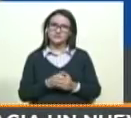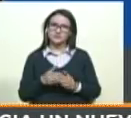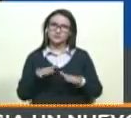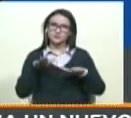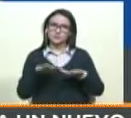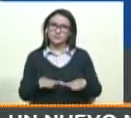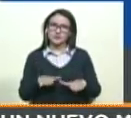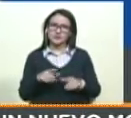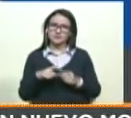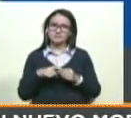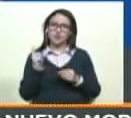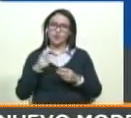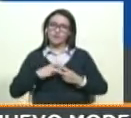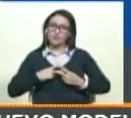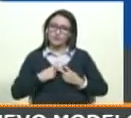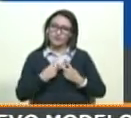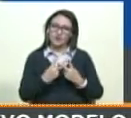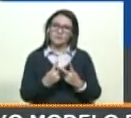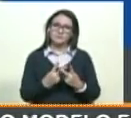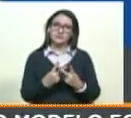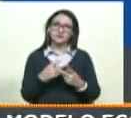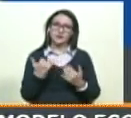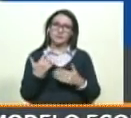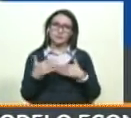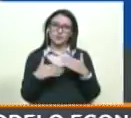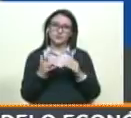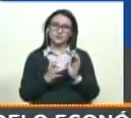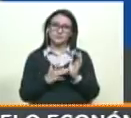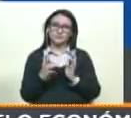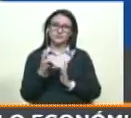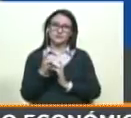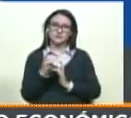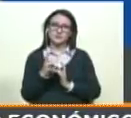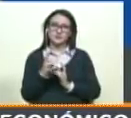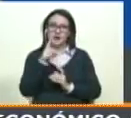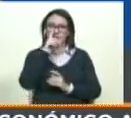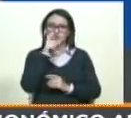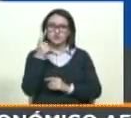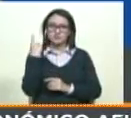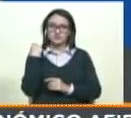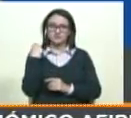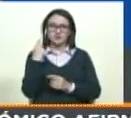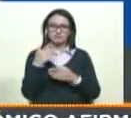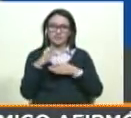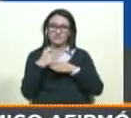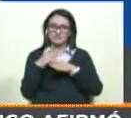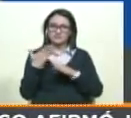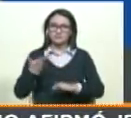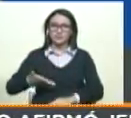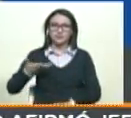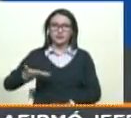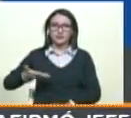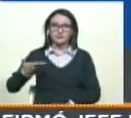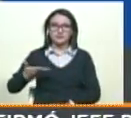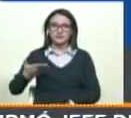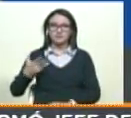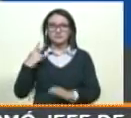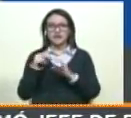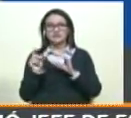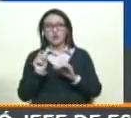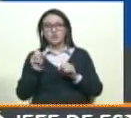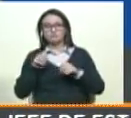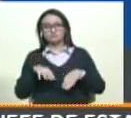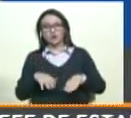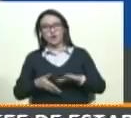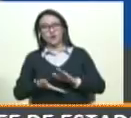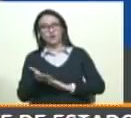hecho que se retire voluntariamente, como ya empezó el proceso en abril del año pasado. ¿Hay una diferencia importante entre irse o que lo